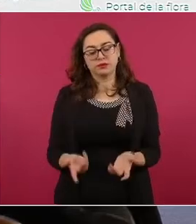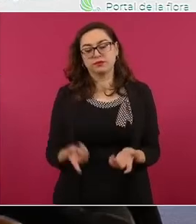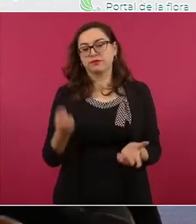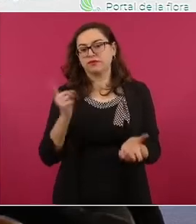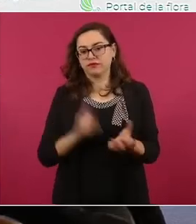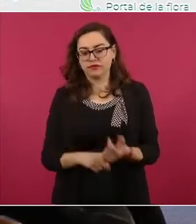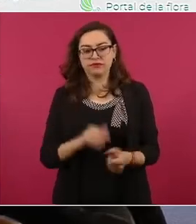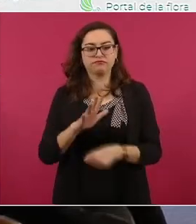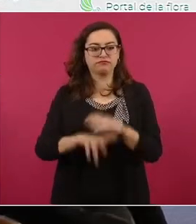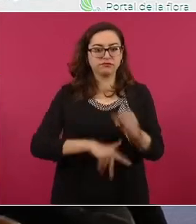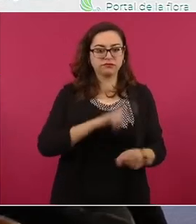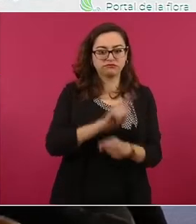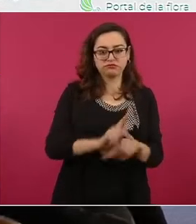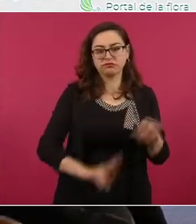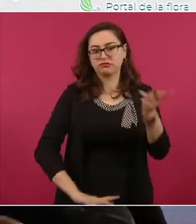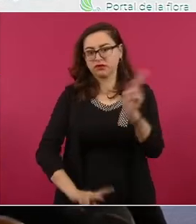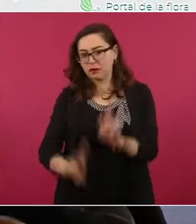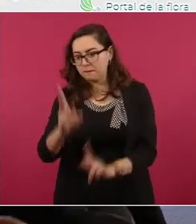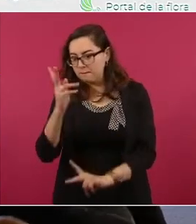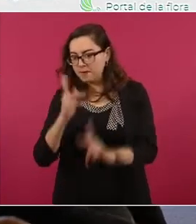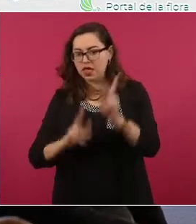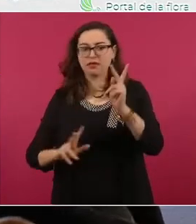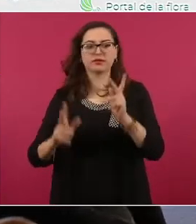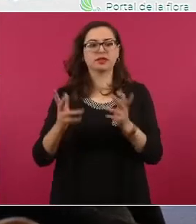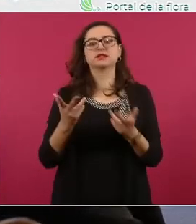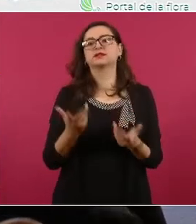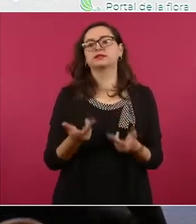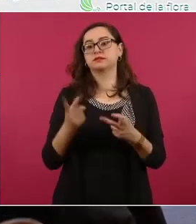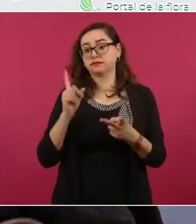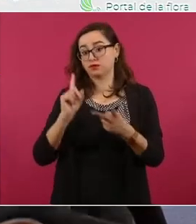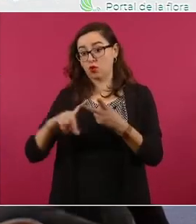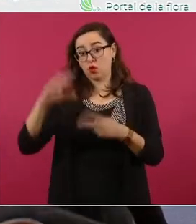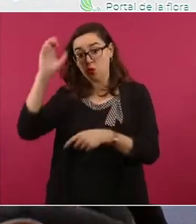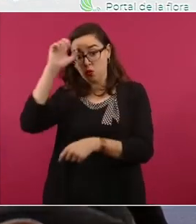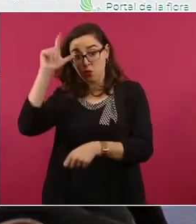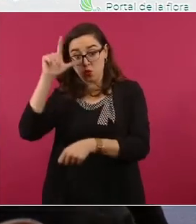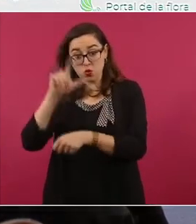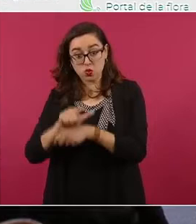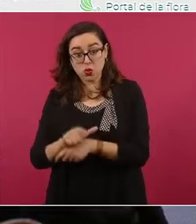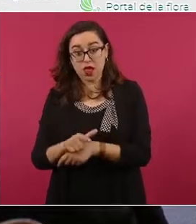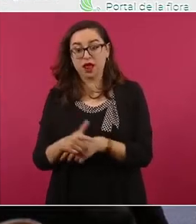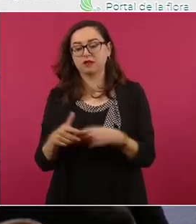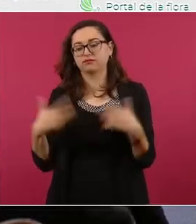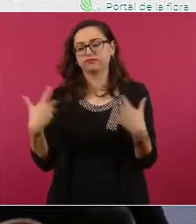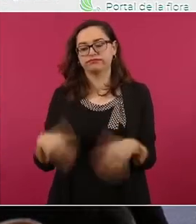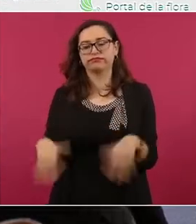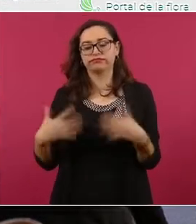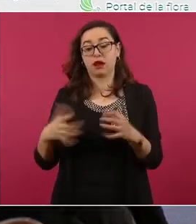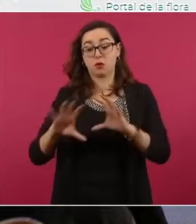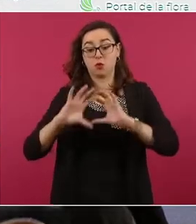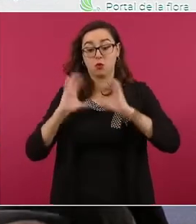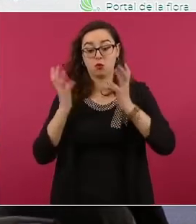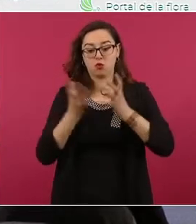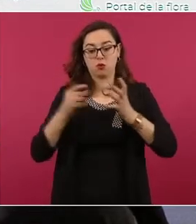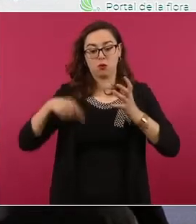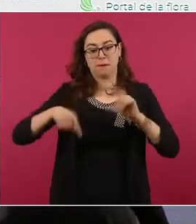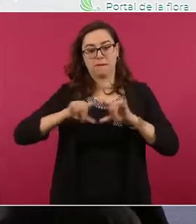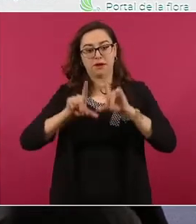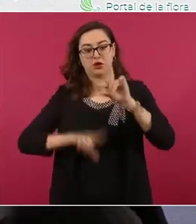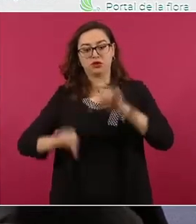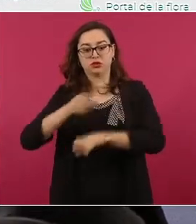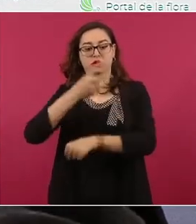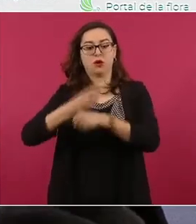biológica y también cultural que hace a México el segundo país bioculturalmente más rico del mundo.